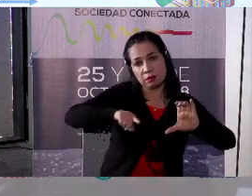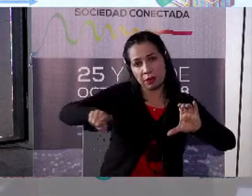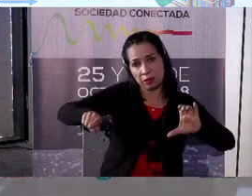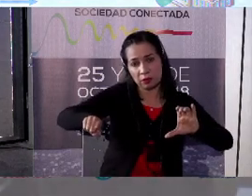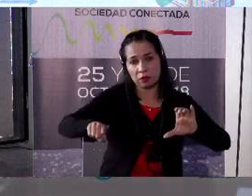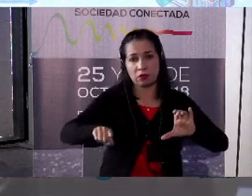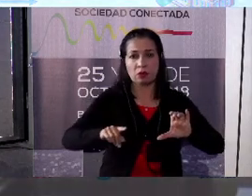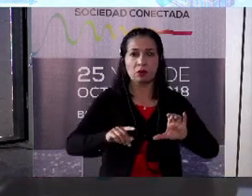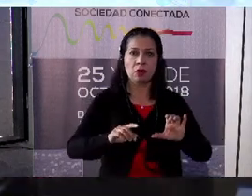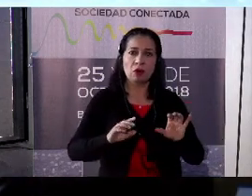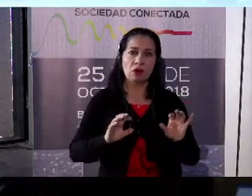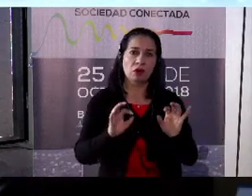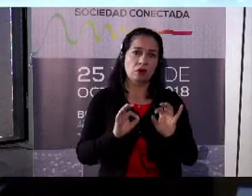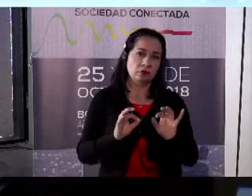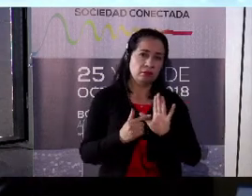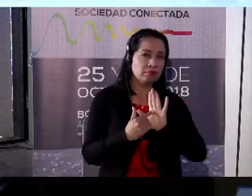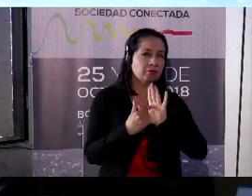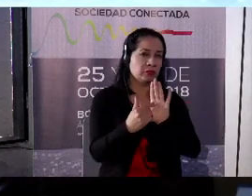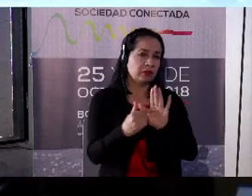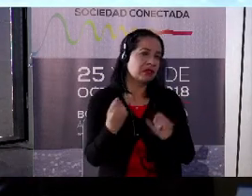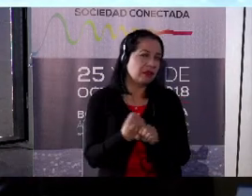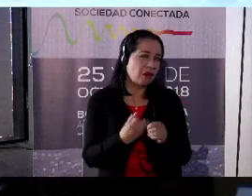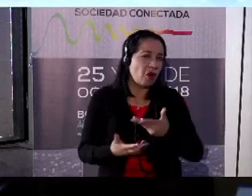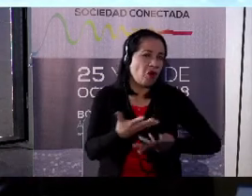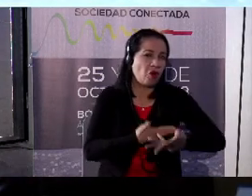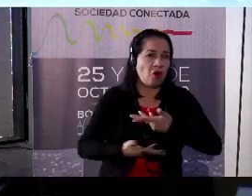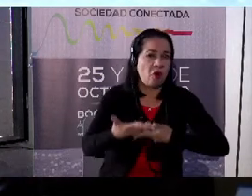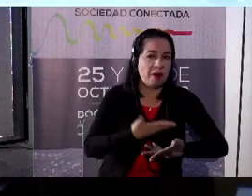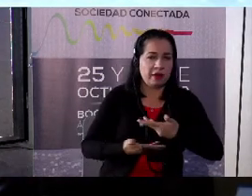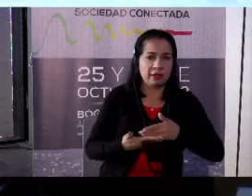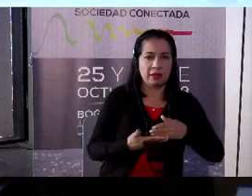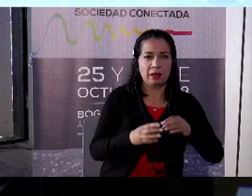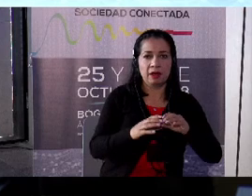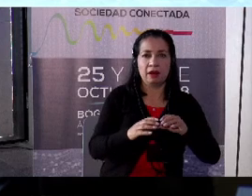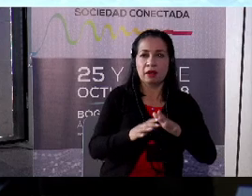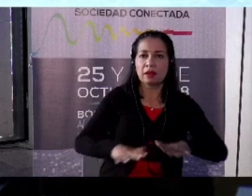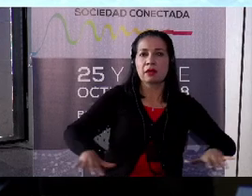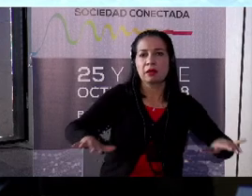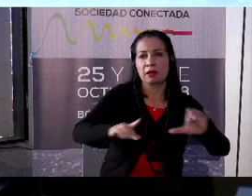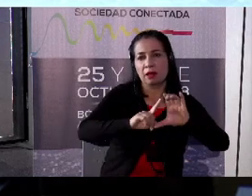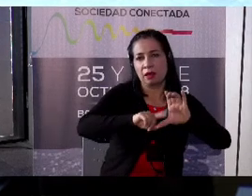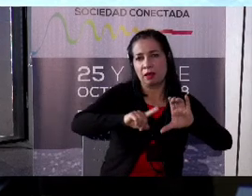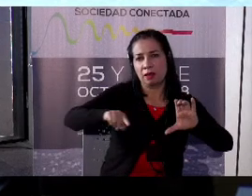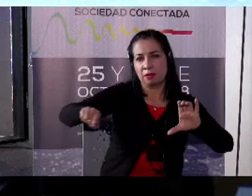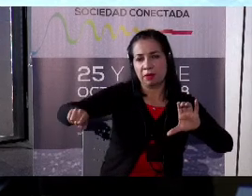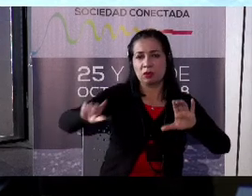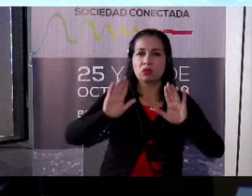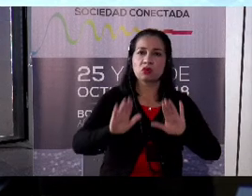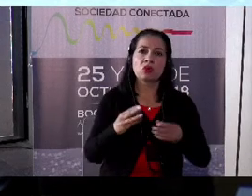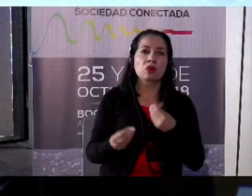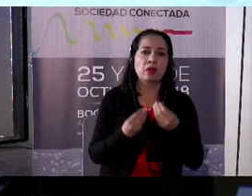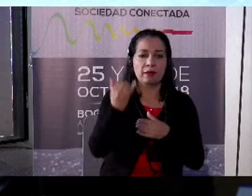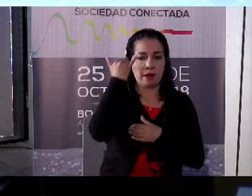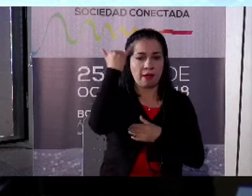o los trabajos de compartir espectro nos pueden ayudar a crear